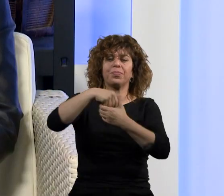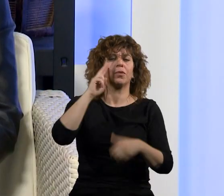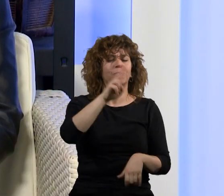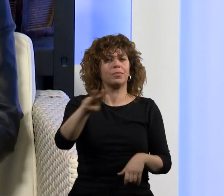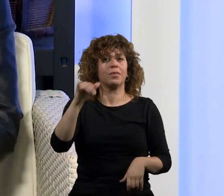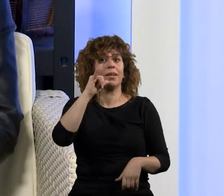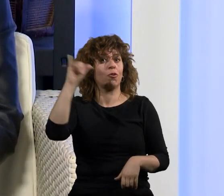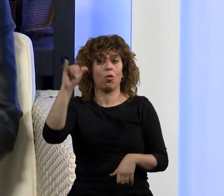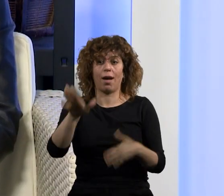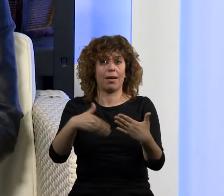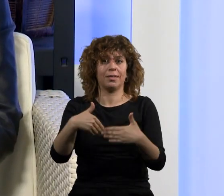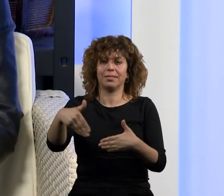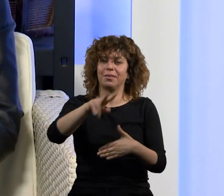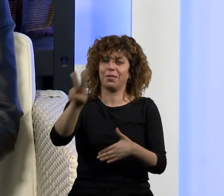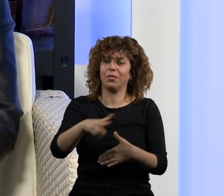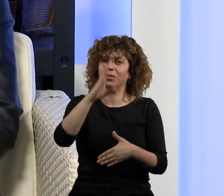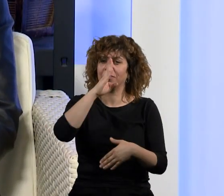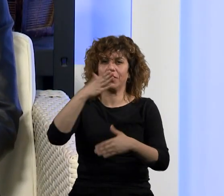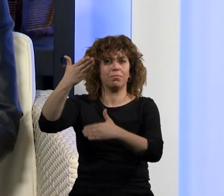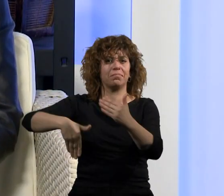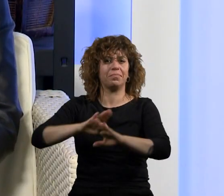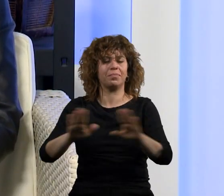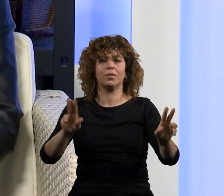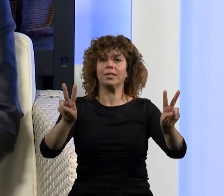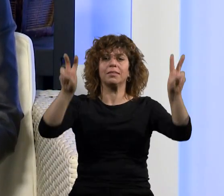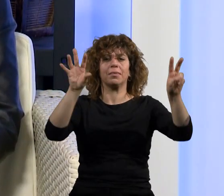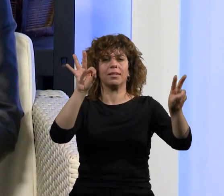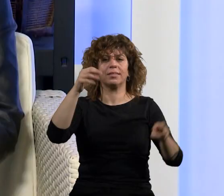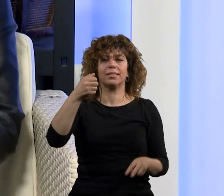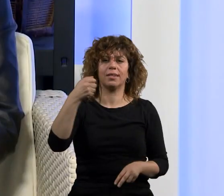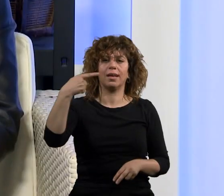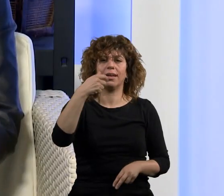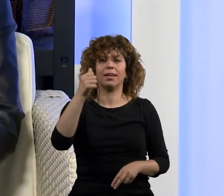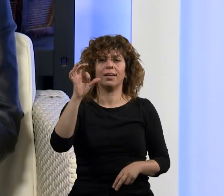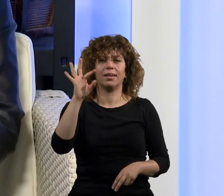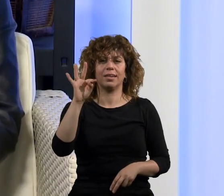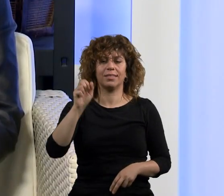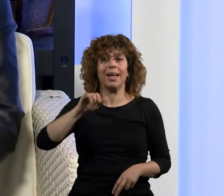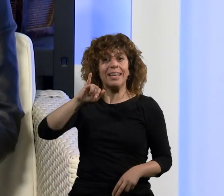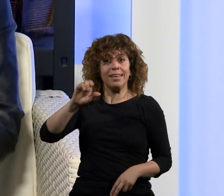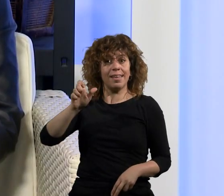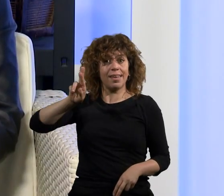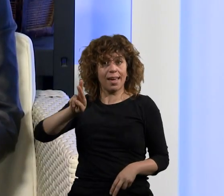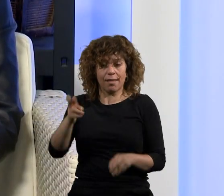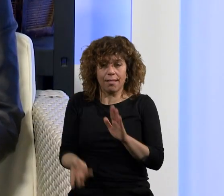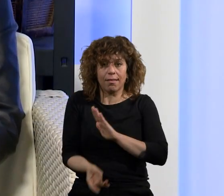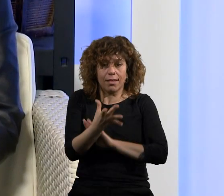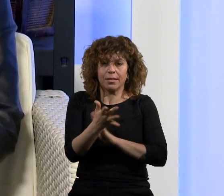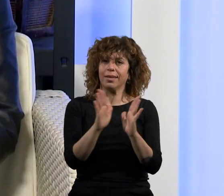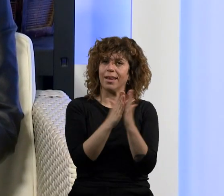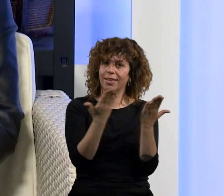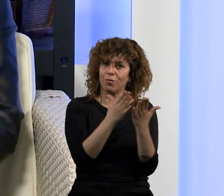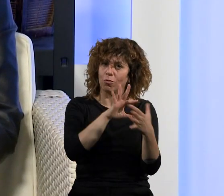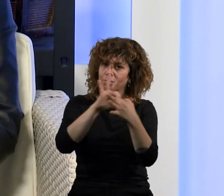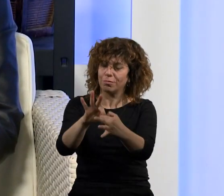ya se está terminando hasta el 2 de febrero, sobre Sagasta, y que además el IER ha editado un libro sobre ese